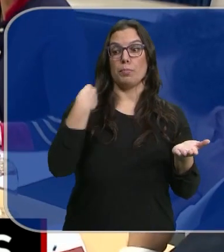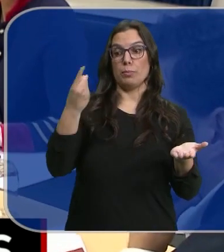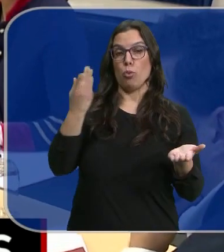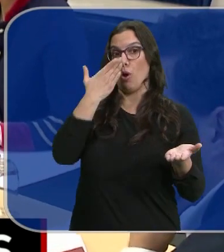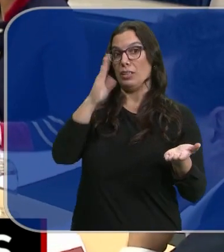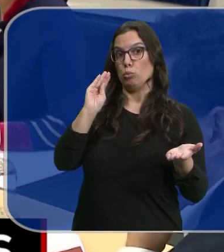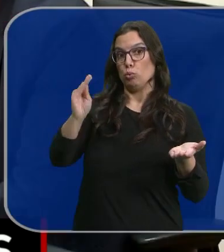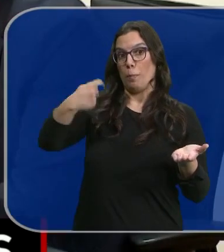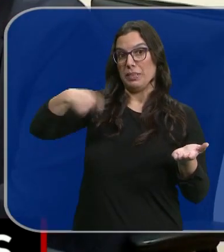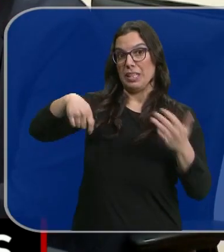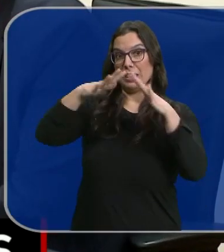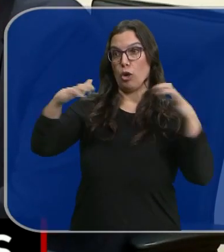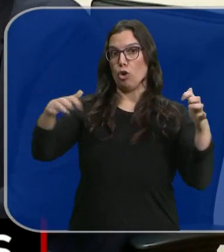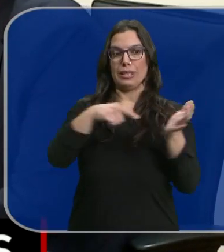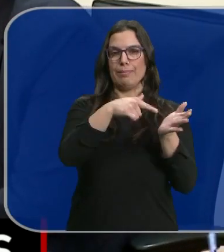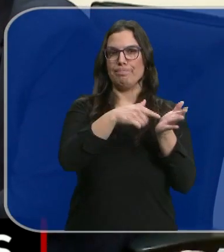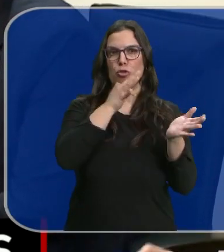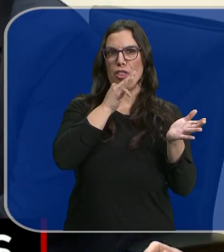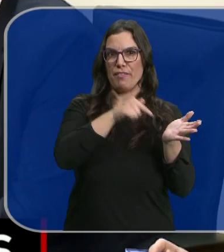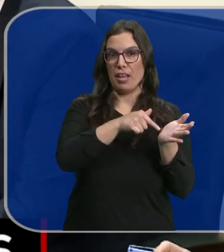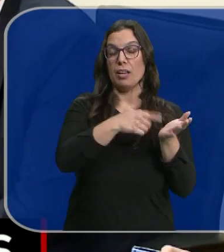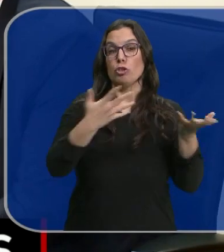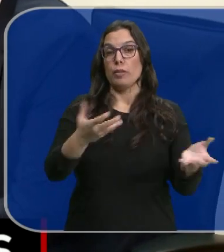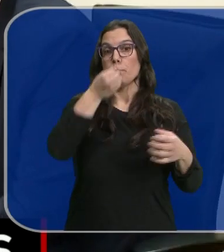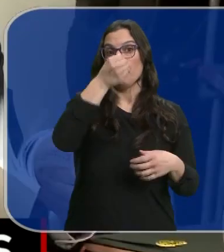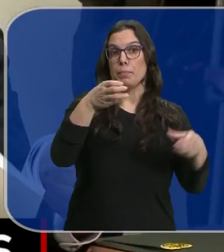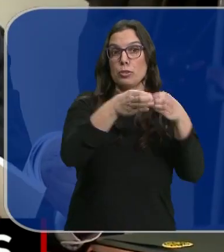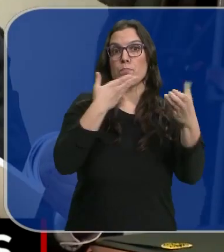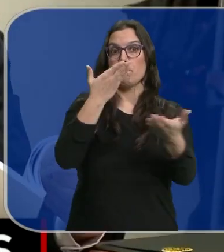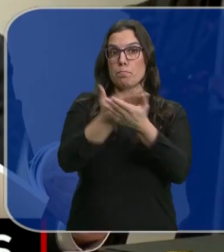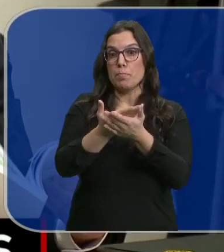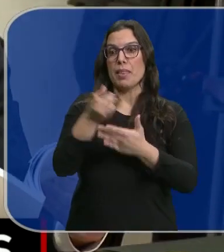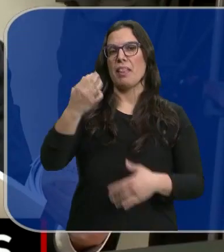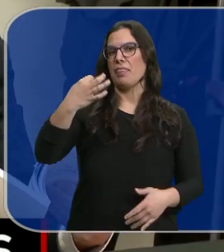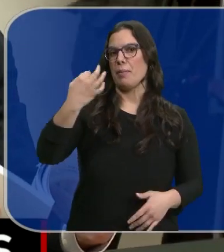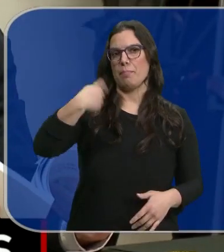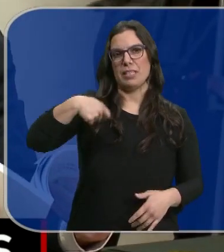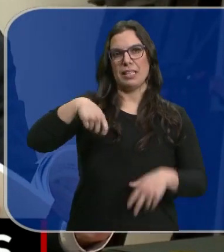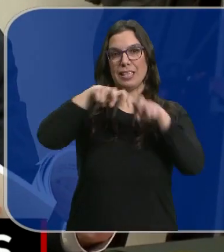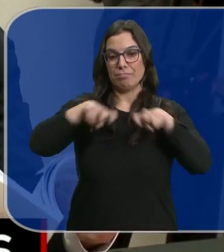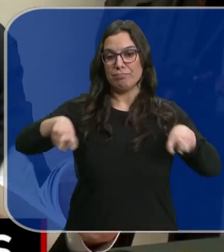actuación del presidente de las Cortes en ese pleno, por lo que el Partido Socialista pide su dimisión ya.